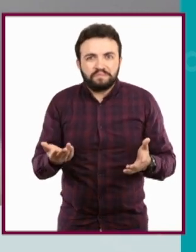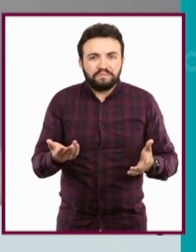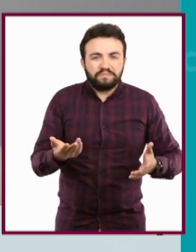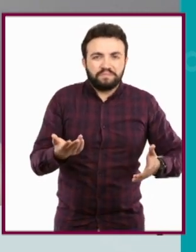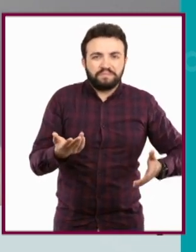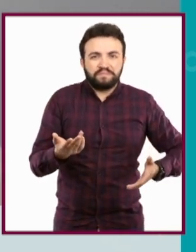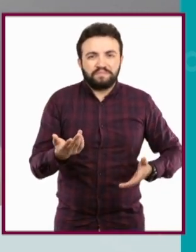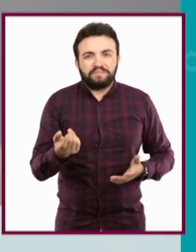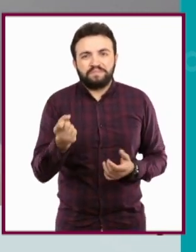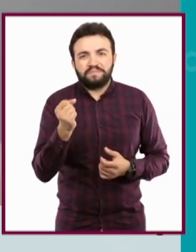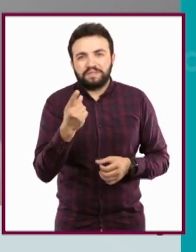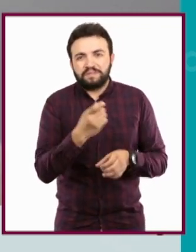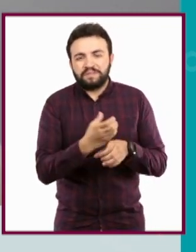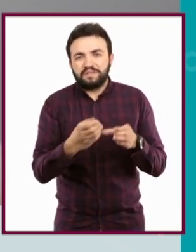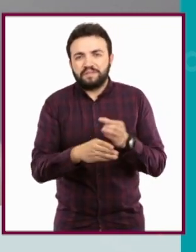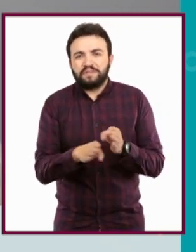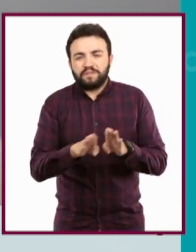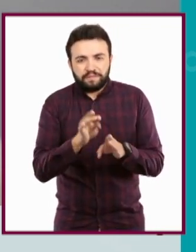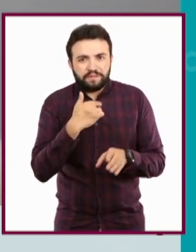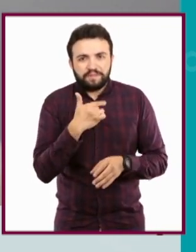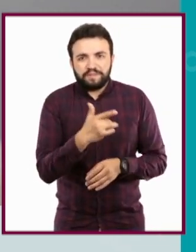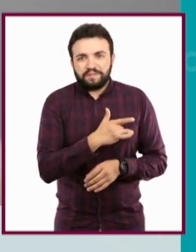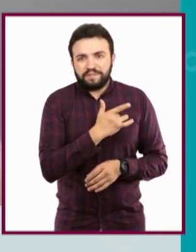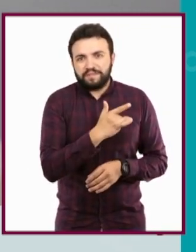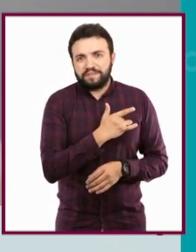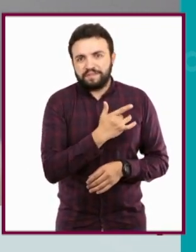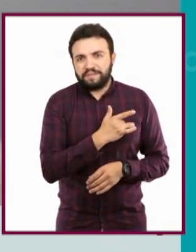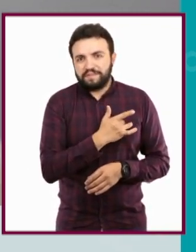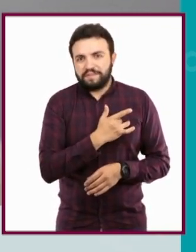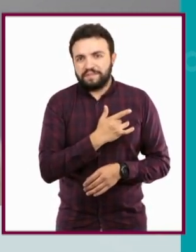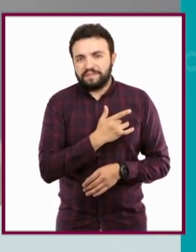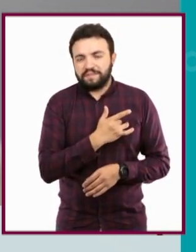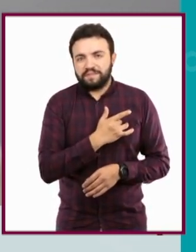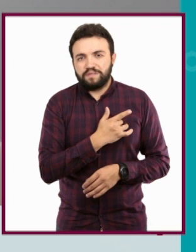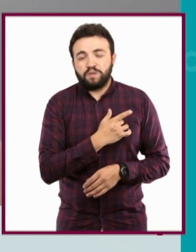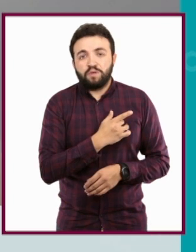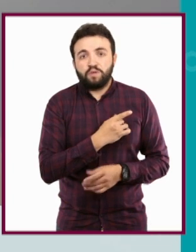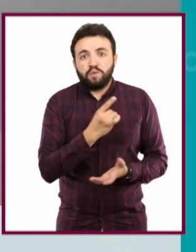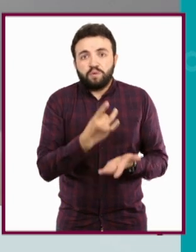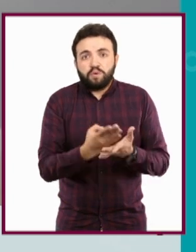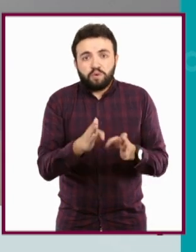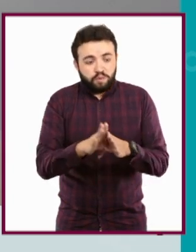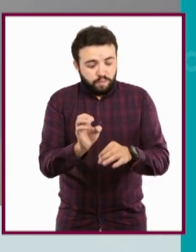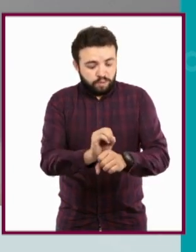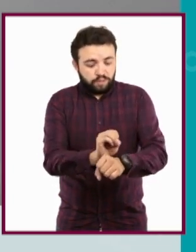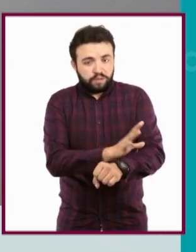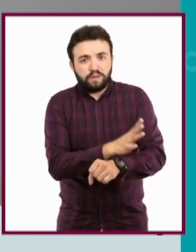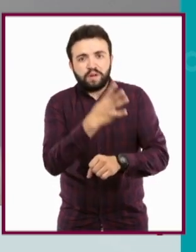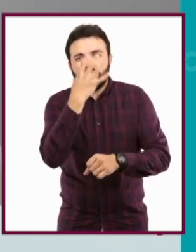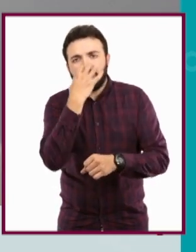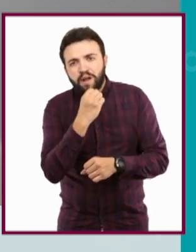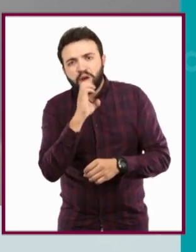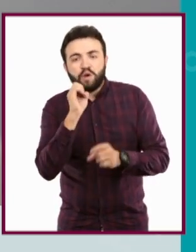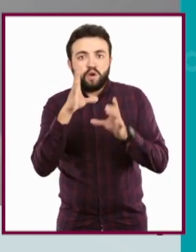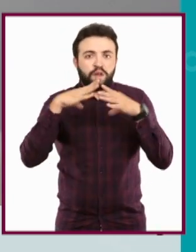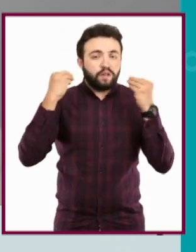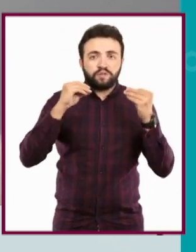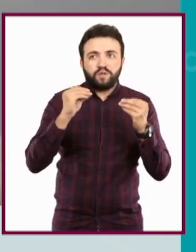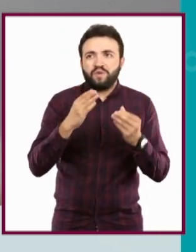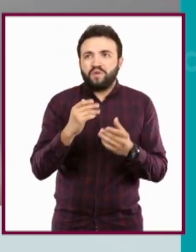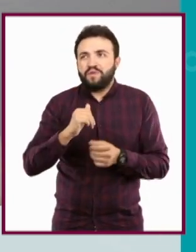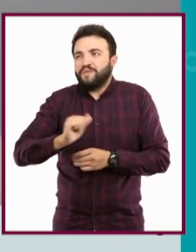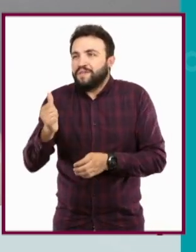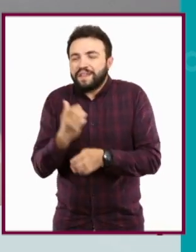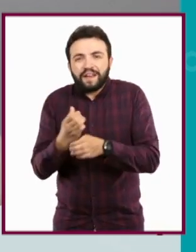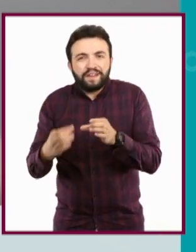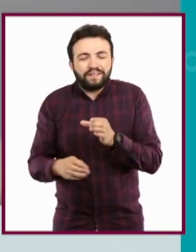aquellos momentos en los que siento sensaciones que no son solamente emociones de felicidad o tristeza, sino son algo